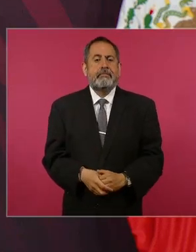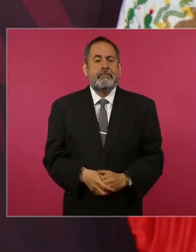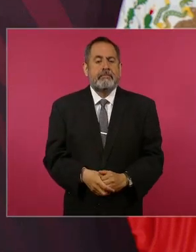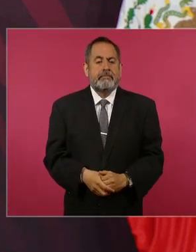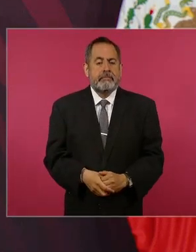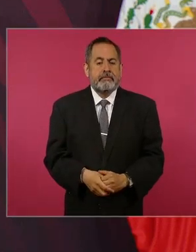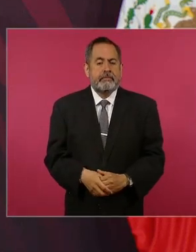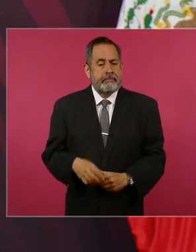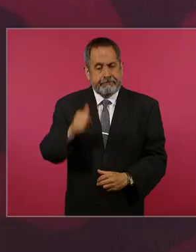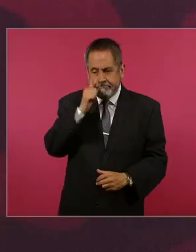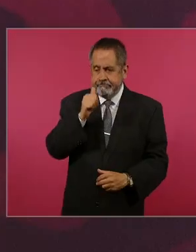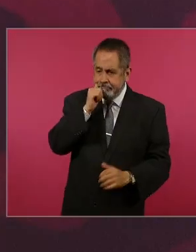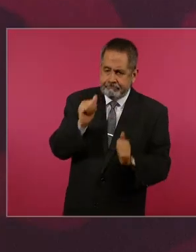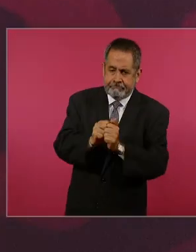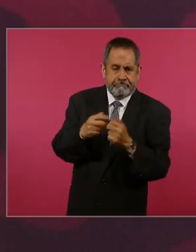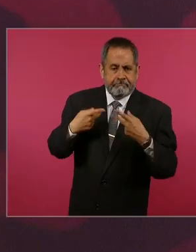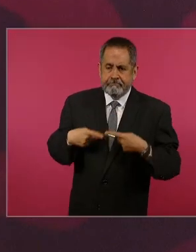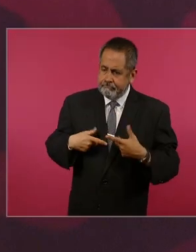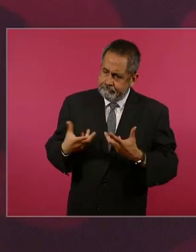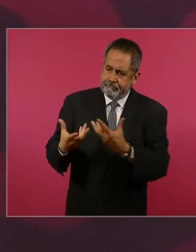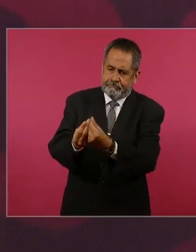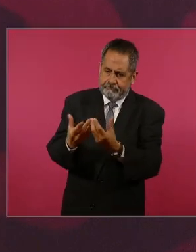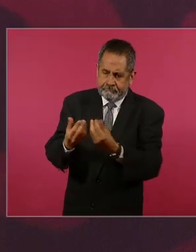y estar siempre con la gente